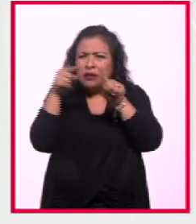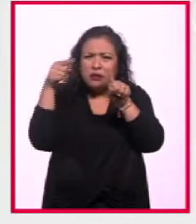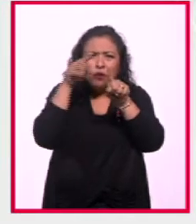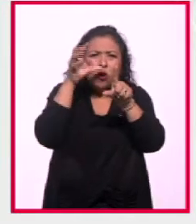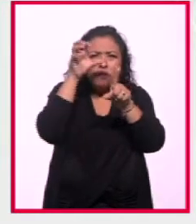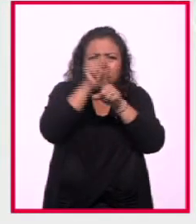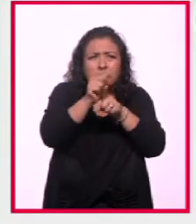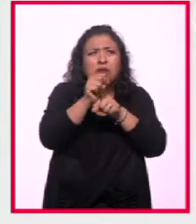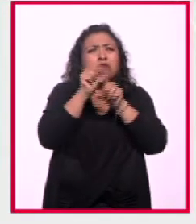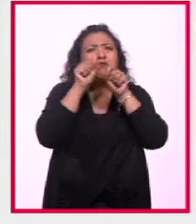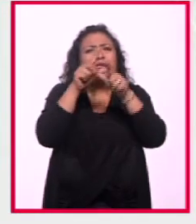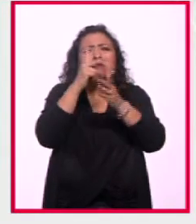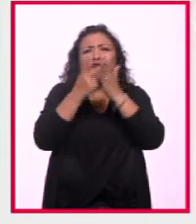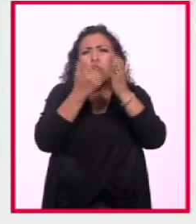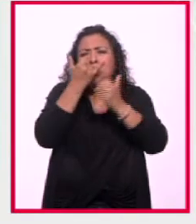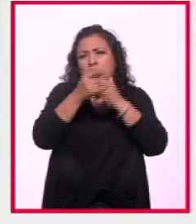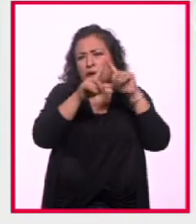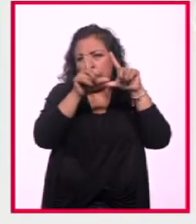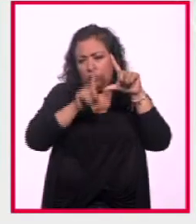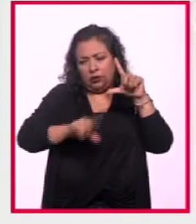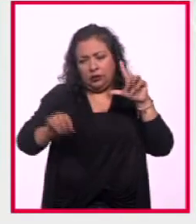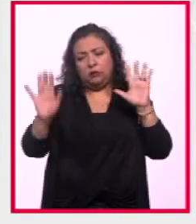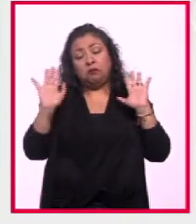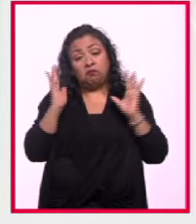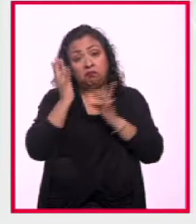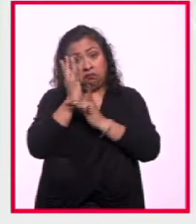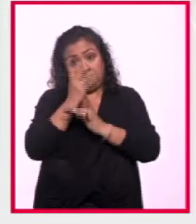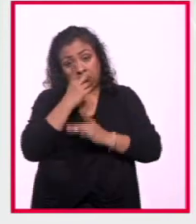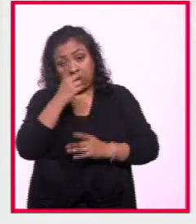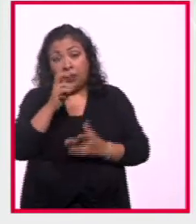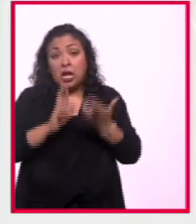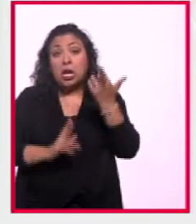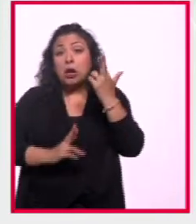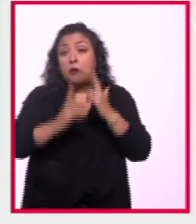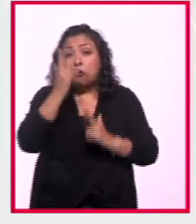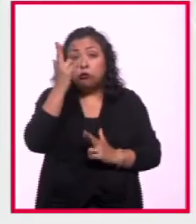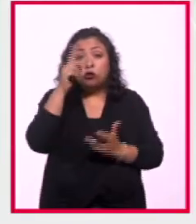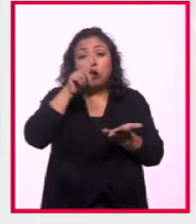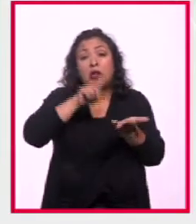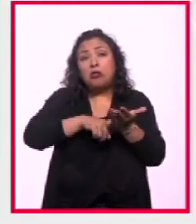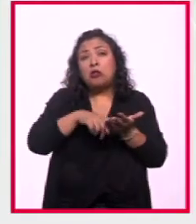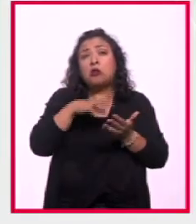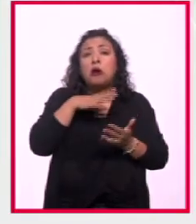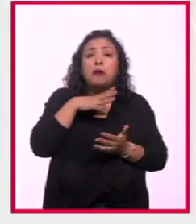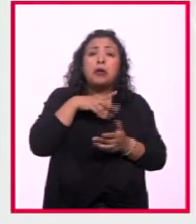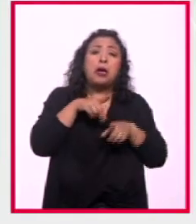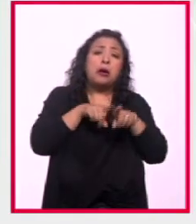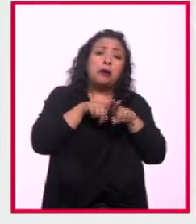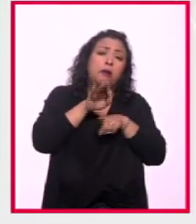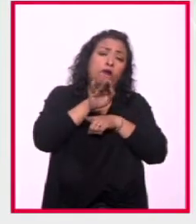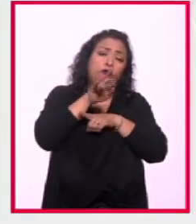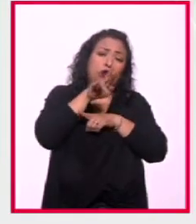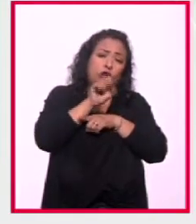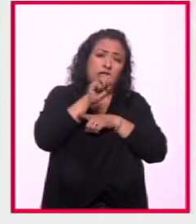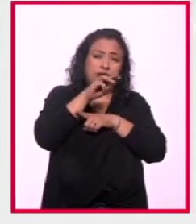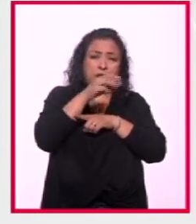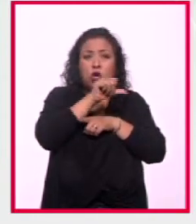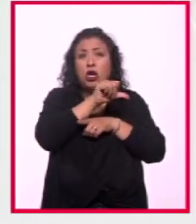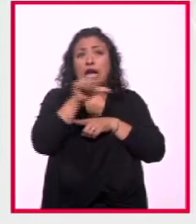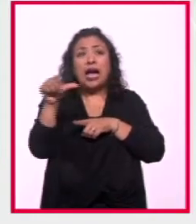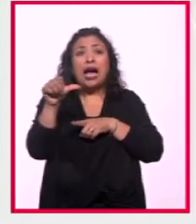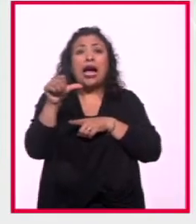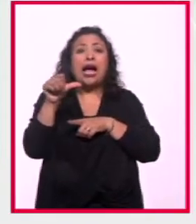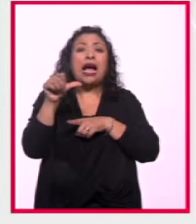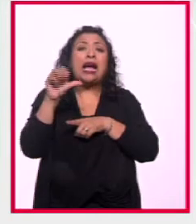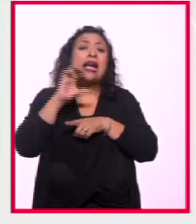sostenían el mismo proyecto de nación entonces era una revolución en donde cabían desde los hermanos flores magón hasta